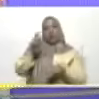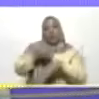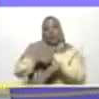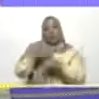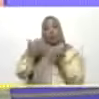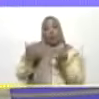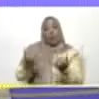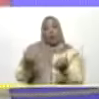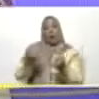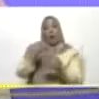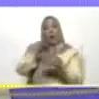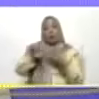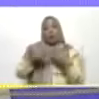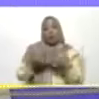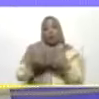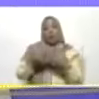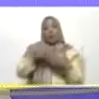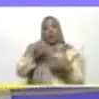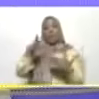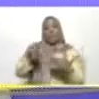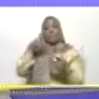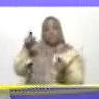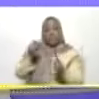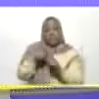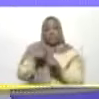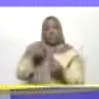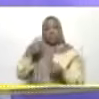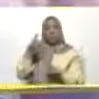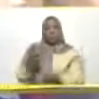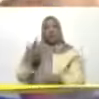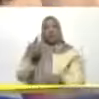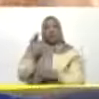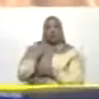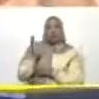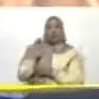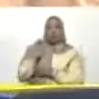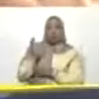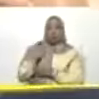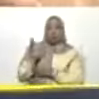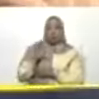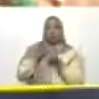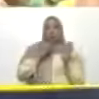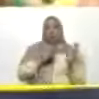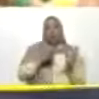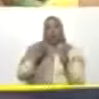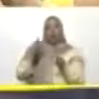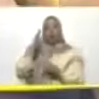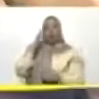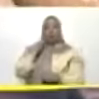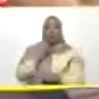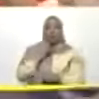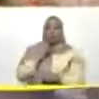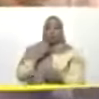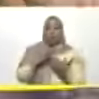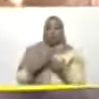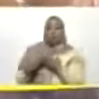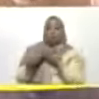real a todo lo que ustedes aspiran de su Tercer congreso la organización bolivariana